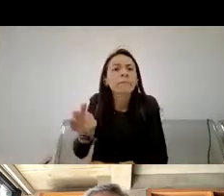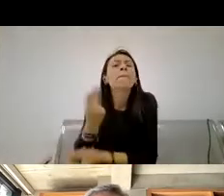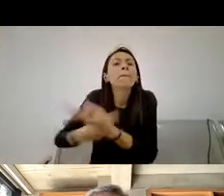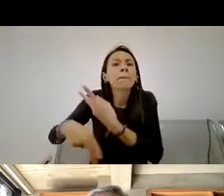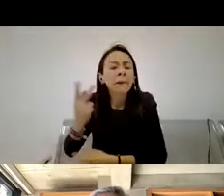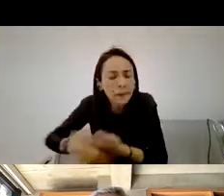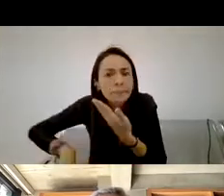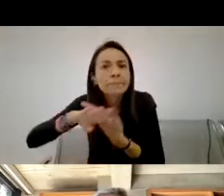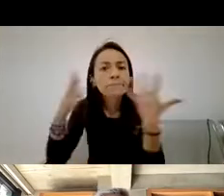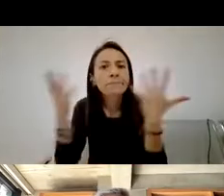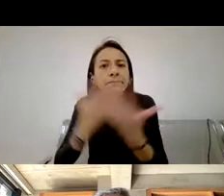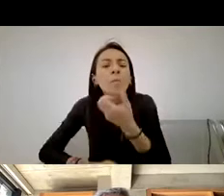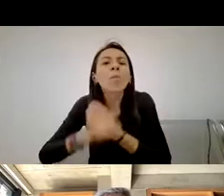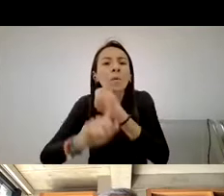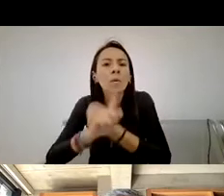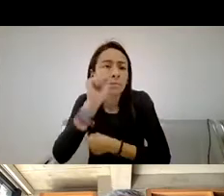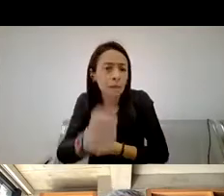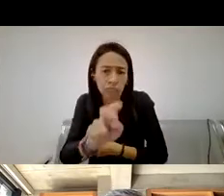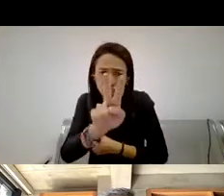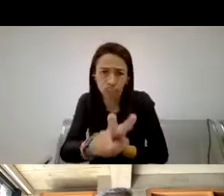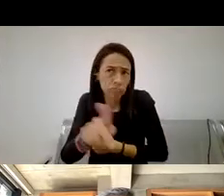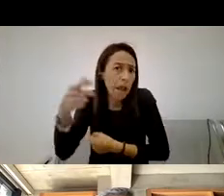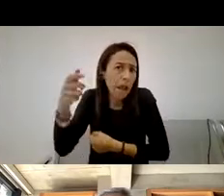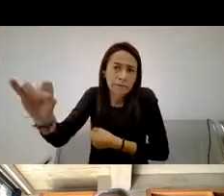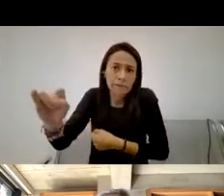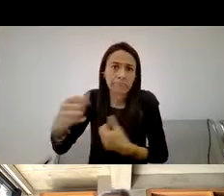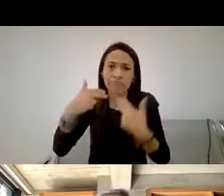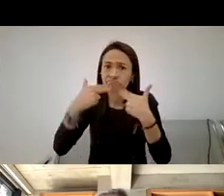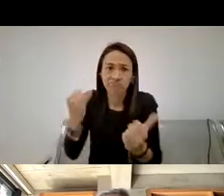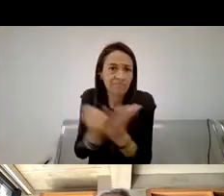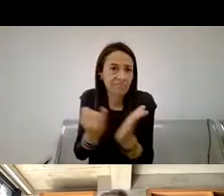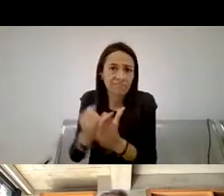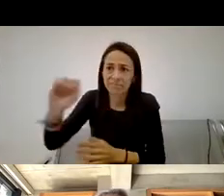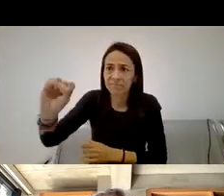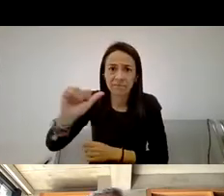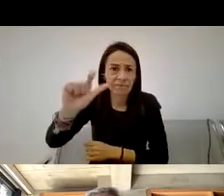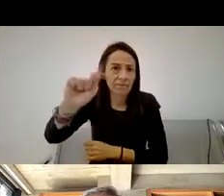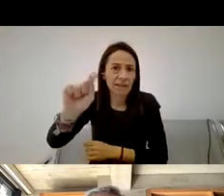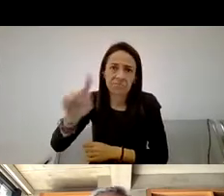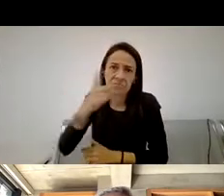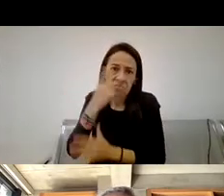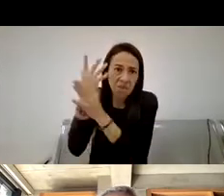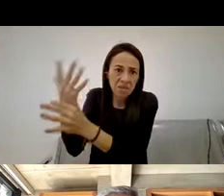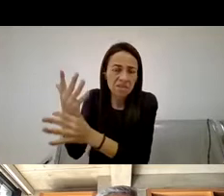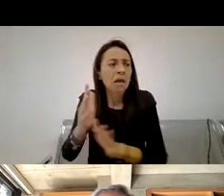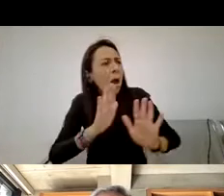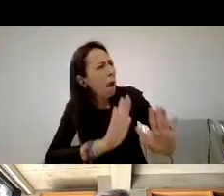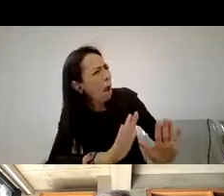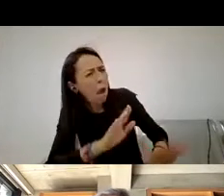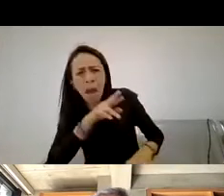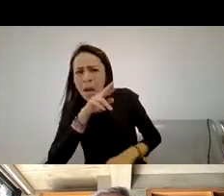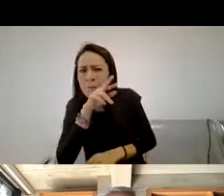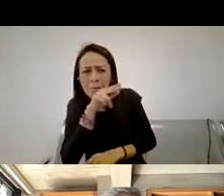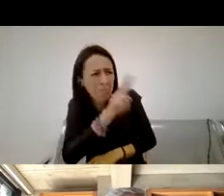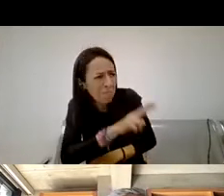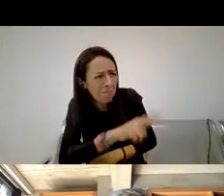posición del SAT. El SAT dice que esto va a afectar poco muy poco